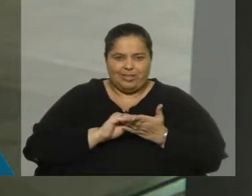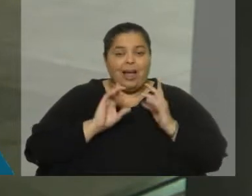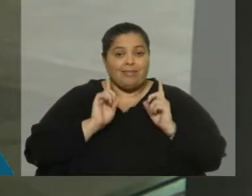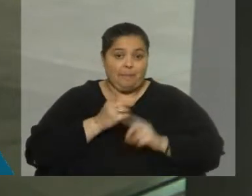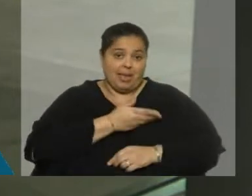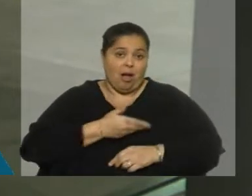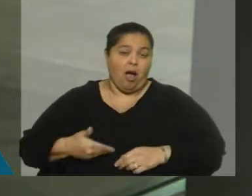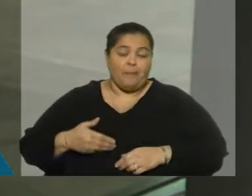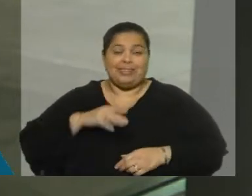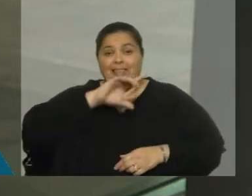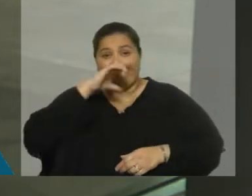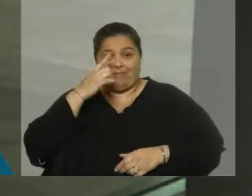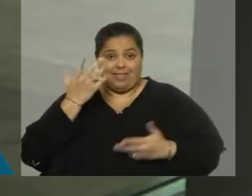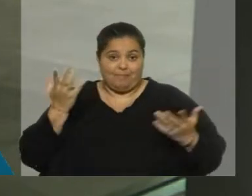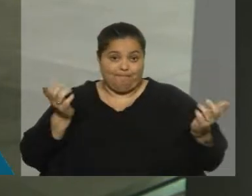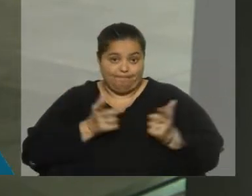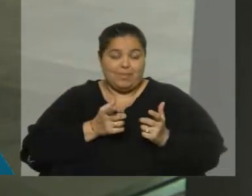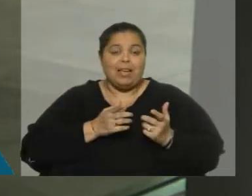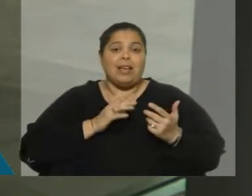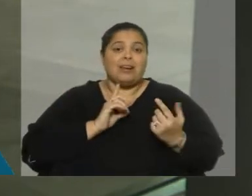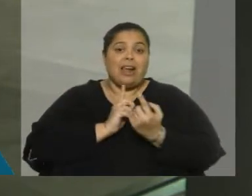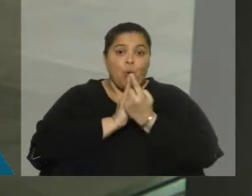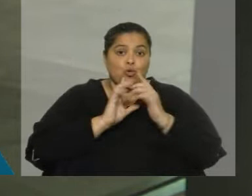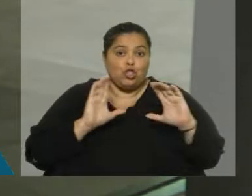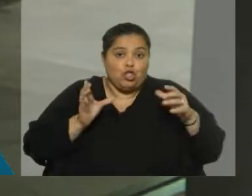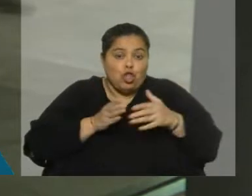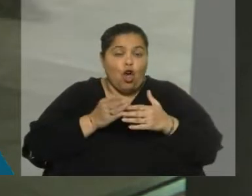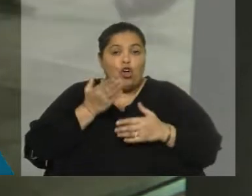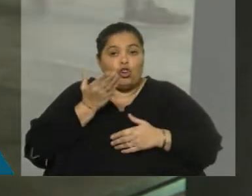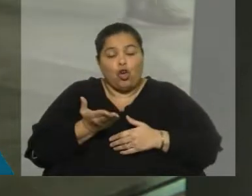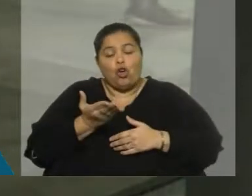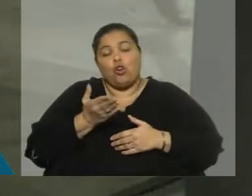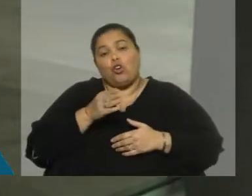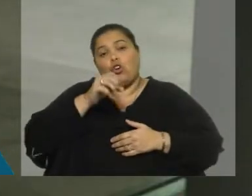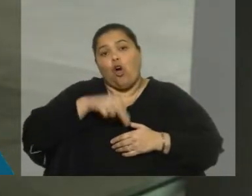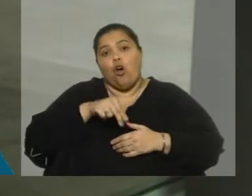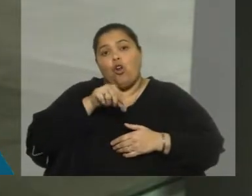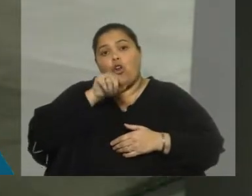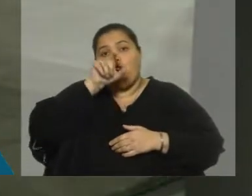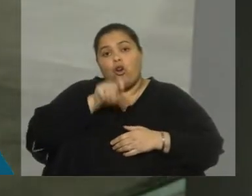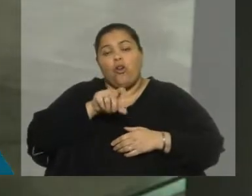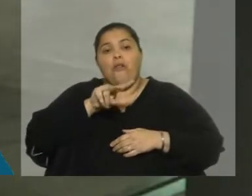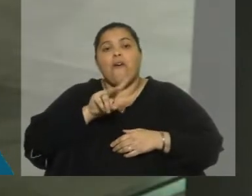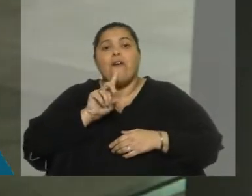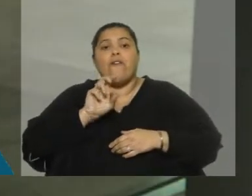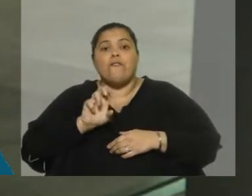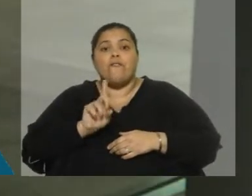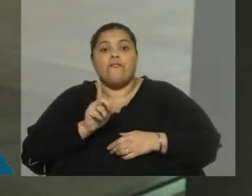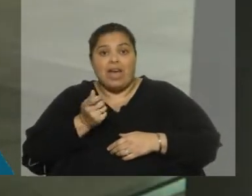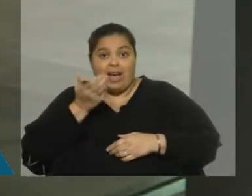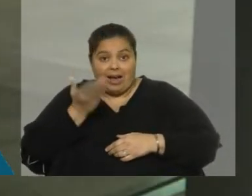presidente de la República, que allí recibió, como tú decías, y leo también a César Vega, diputado del